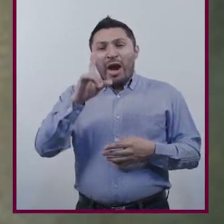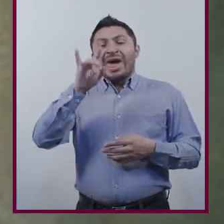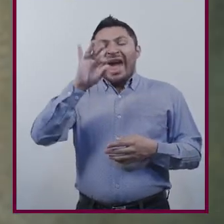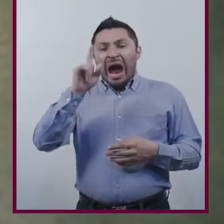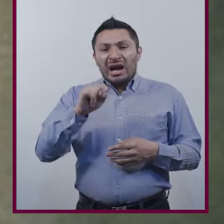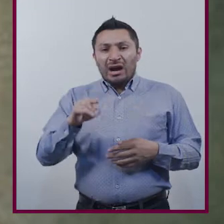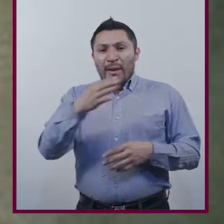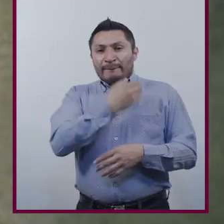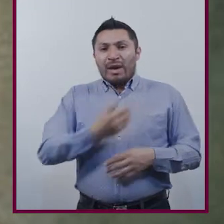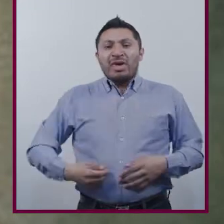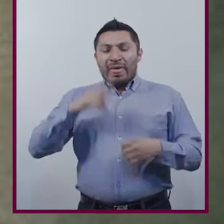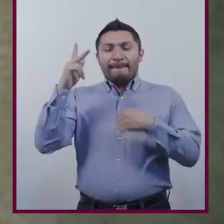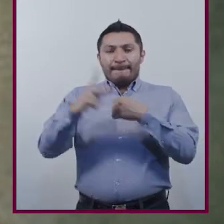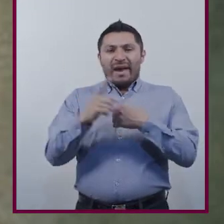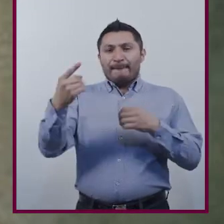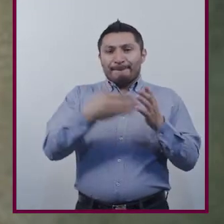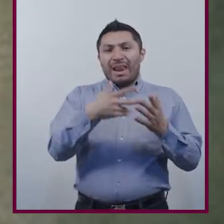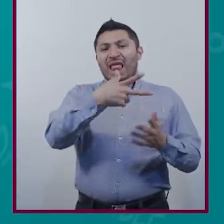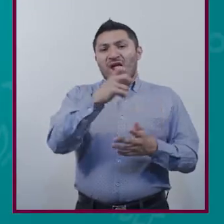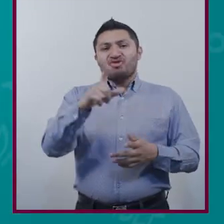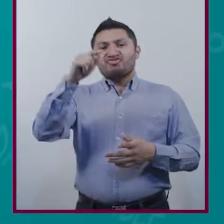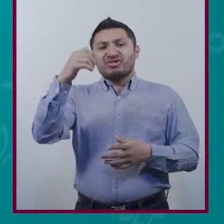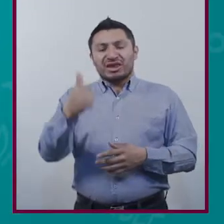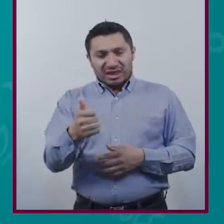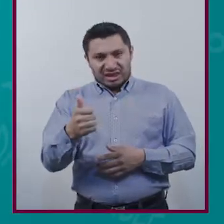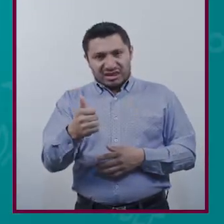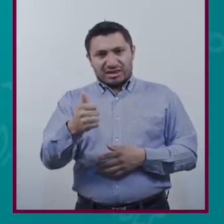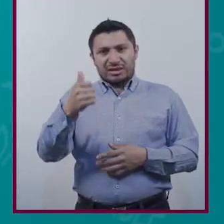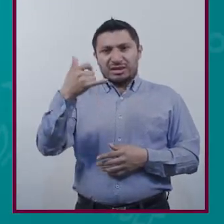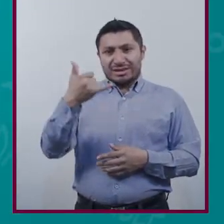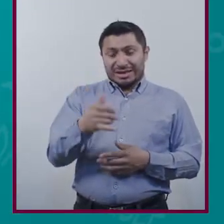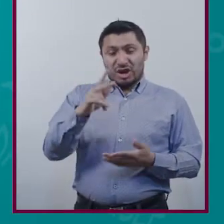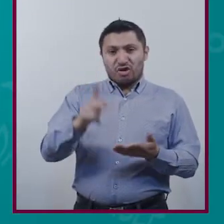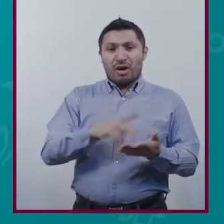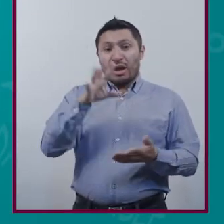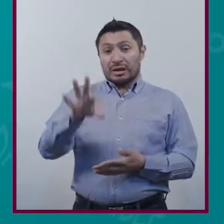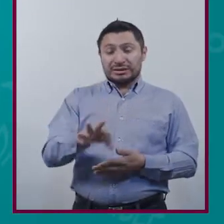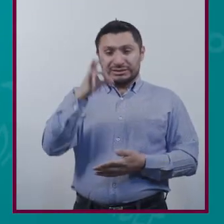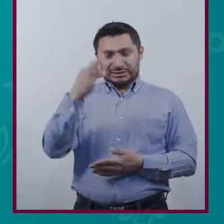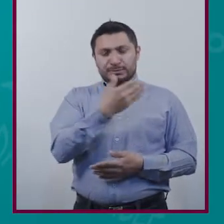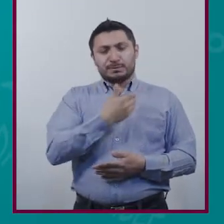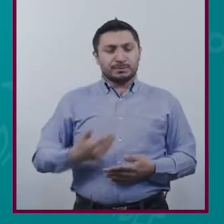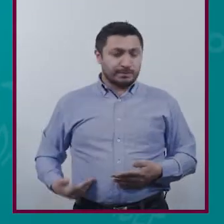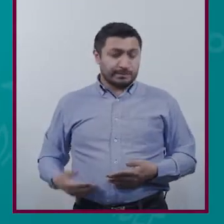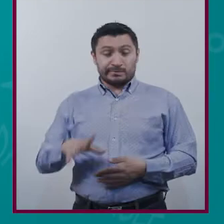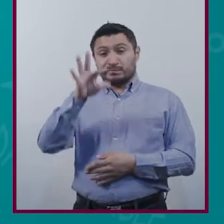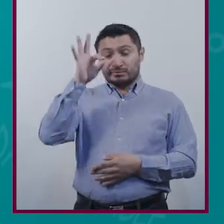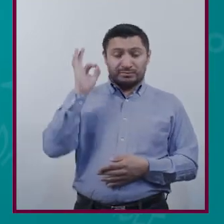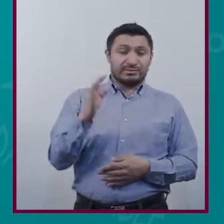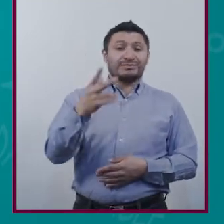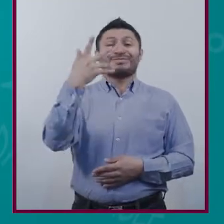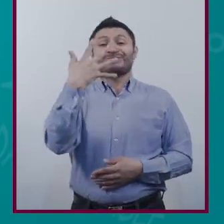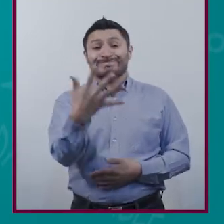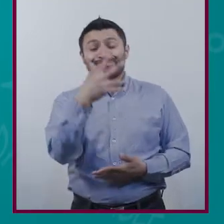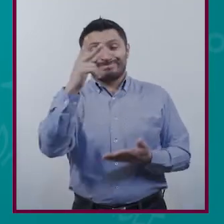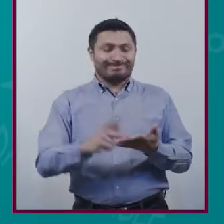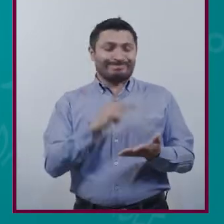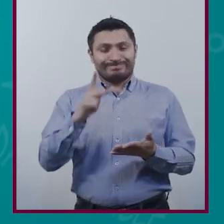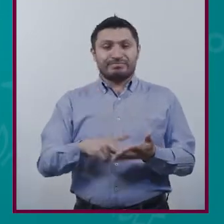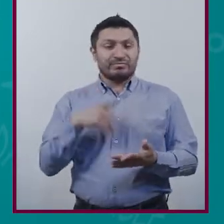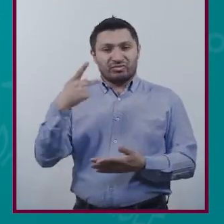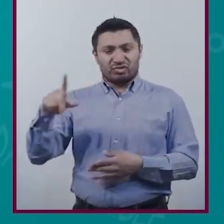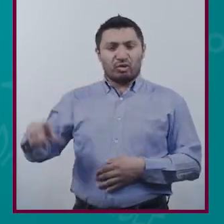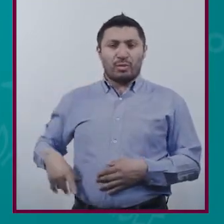presidencia del país en 1876 y se reeligió 5 veces, haciendo de su gobierno de facto